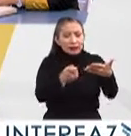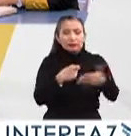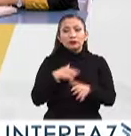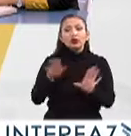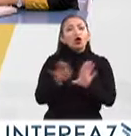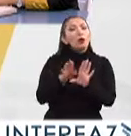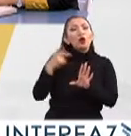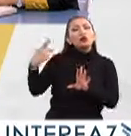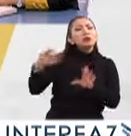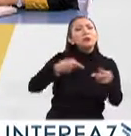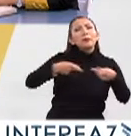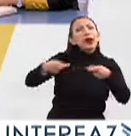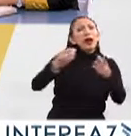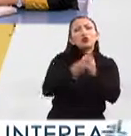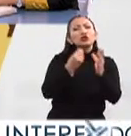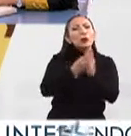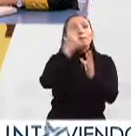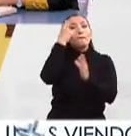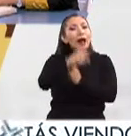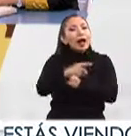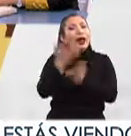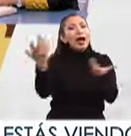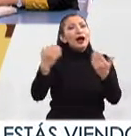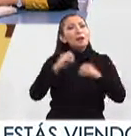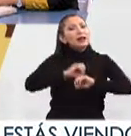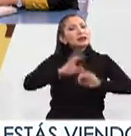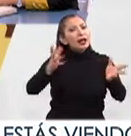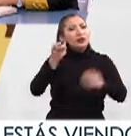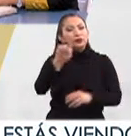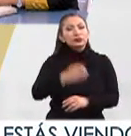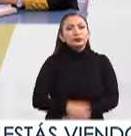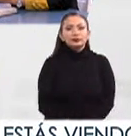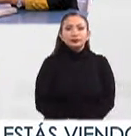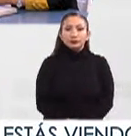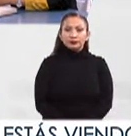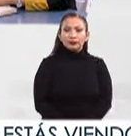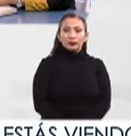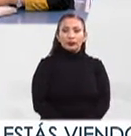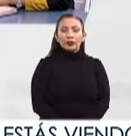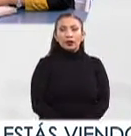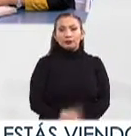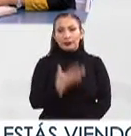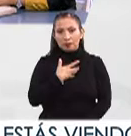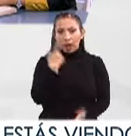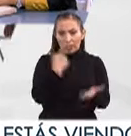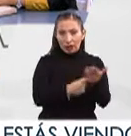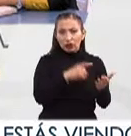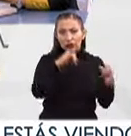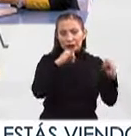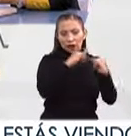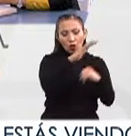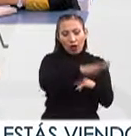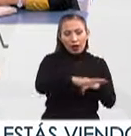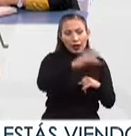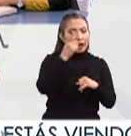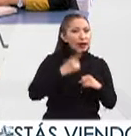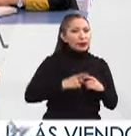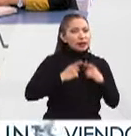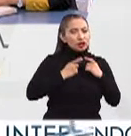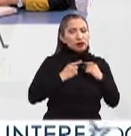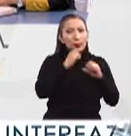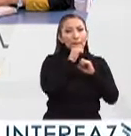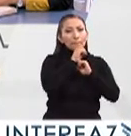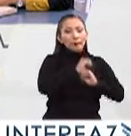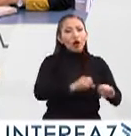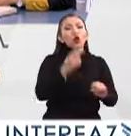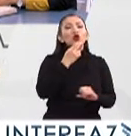¿Cómo diseñaron este curso para que se pueda entender de esta manera? Bueno, pues tenemos en el instituto un área, la Dirección de Promoción del